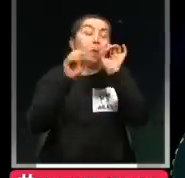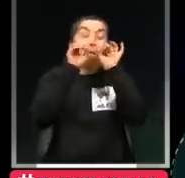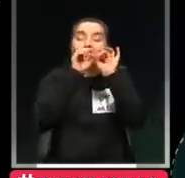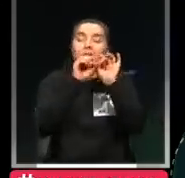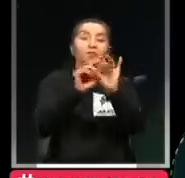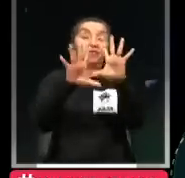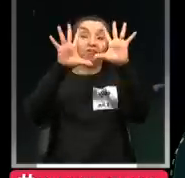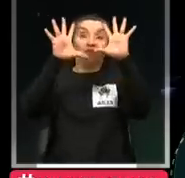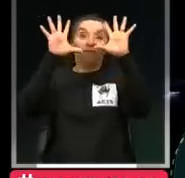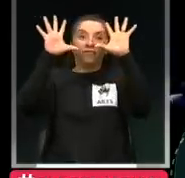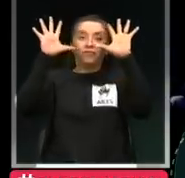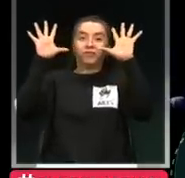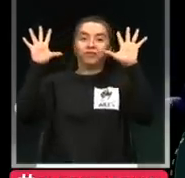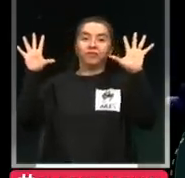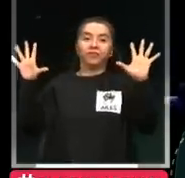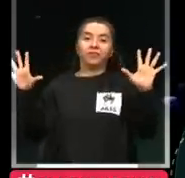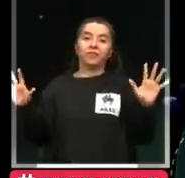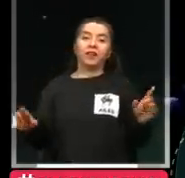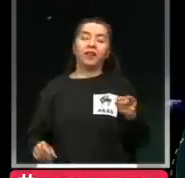un milagro.